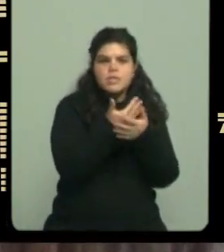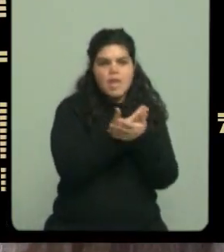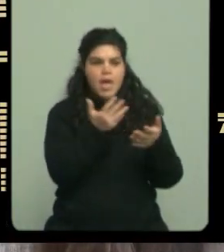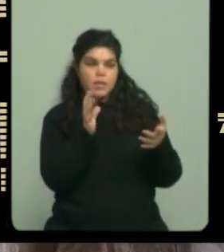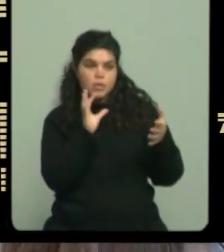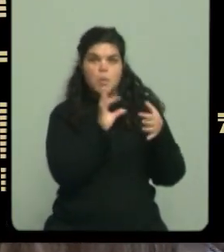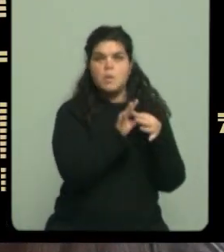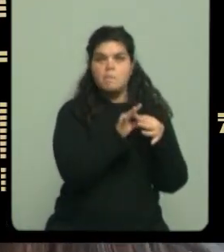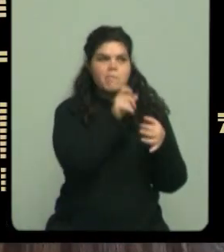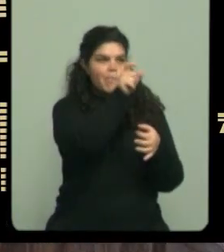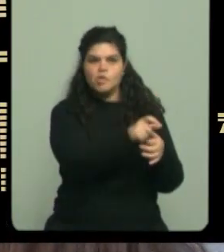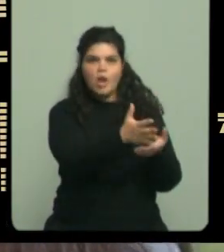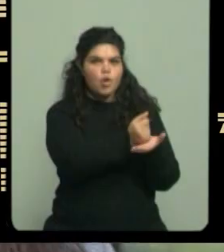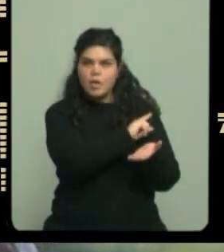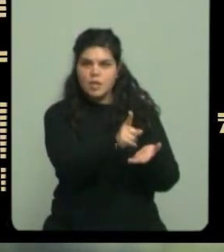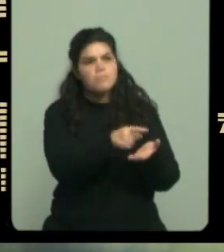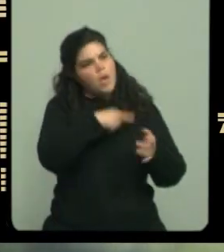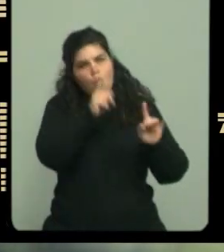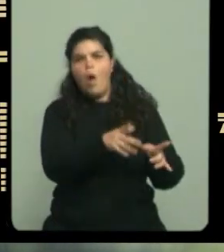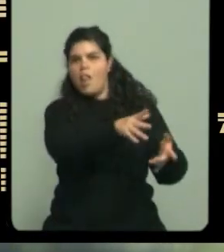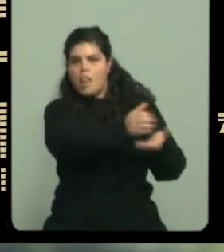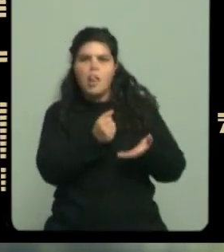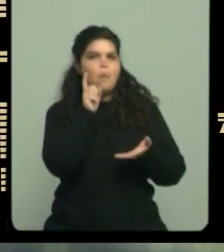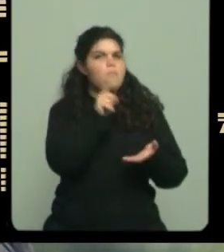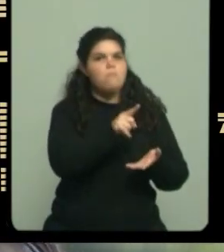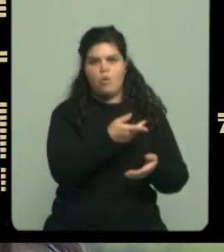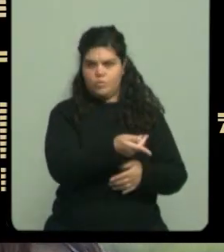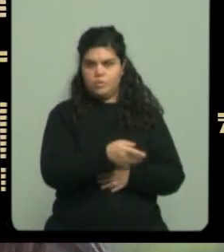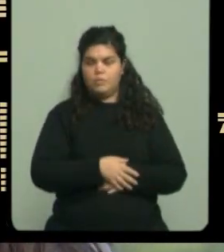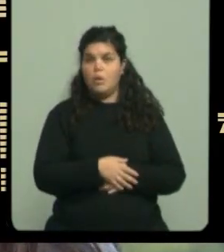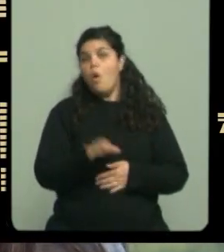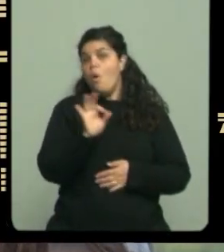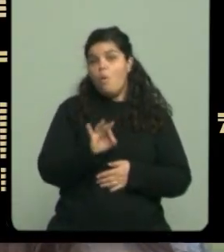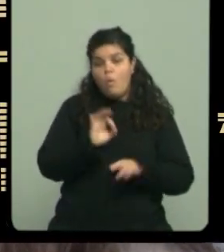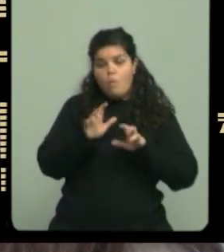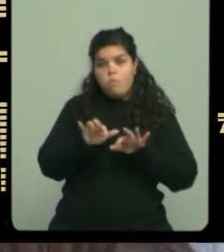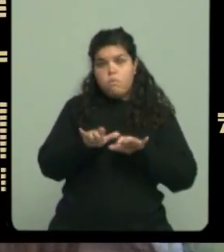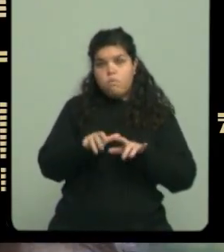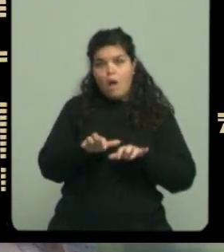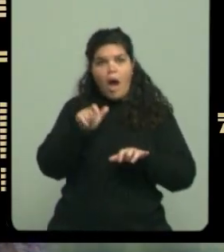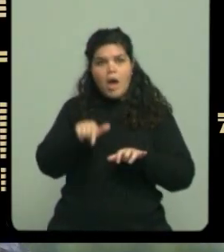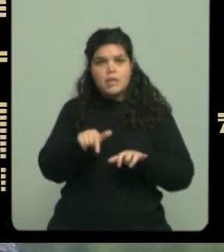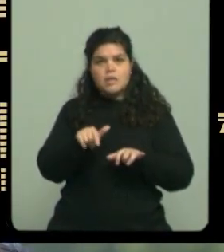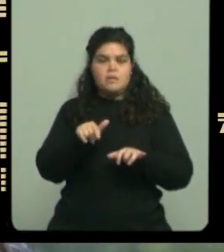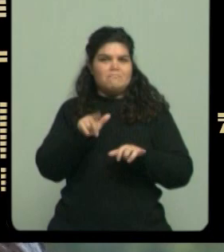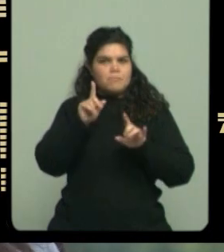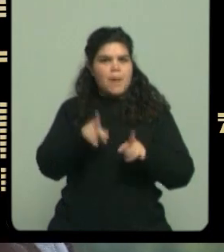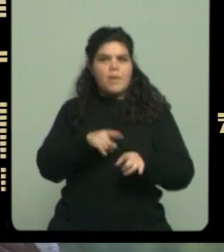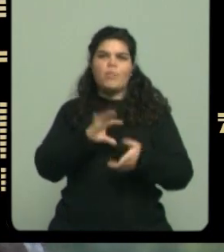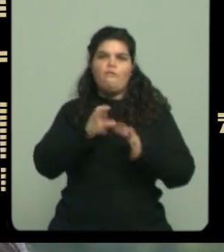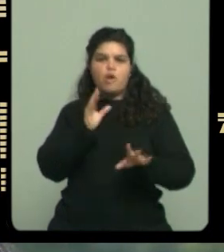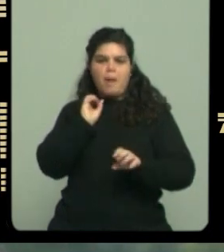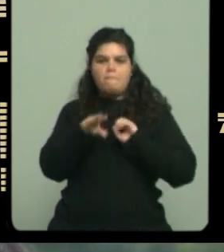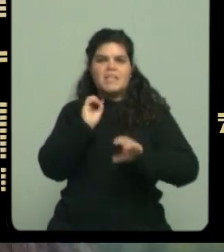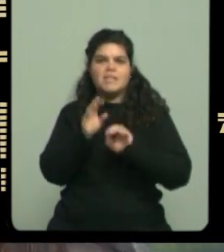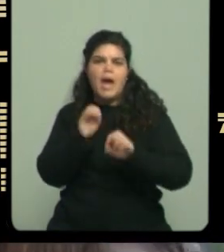vínculo sexoafectivo cuando no hay consentimiento, e incluso también puede ser por ciberacoso, que es esto a través de las